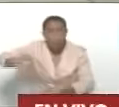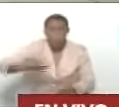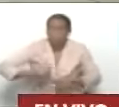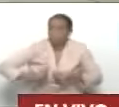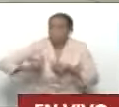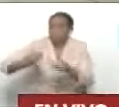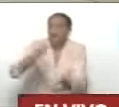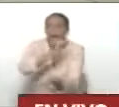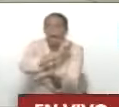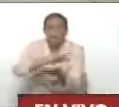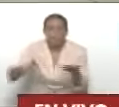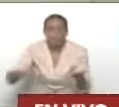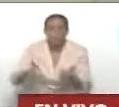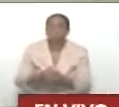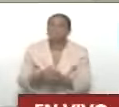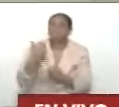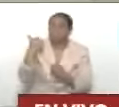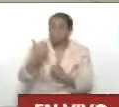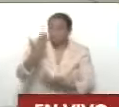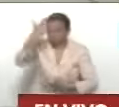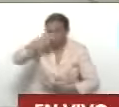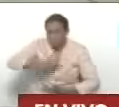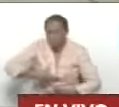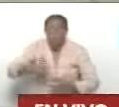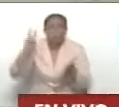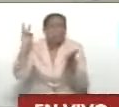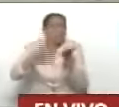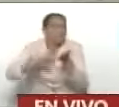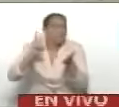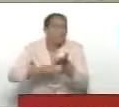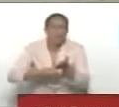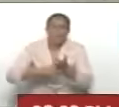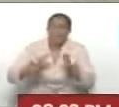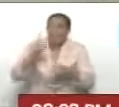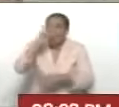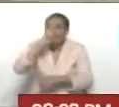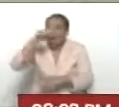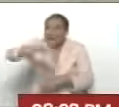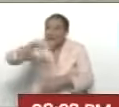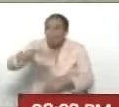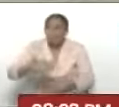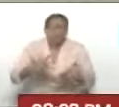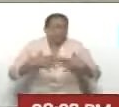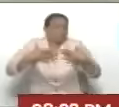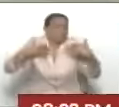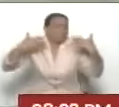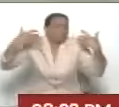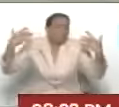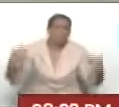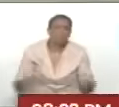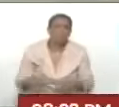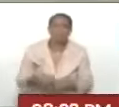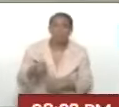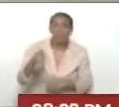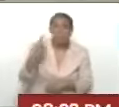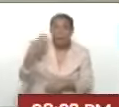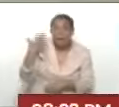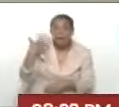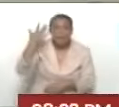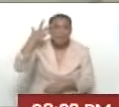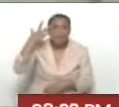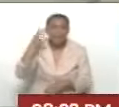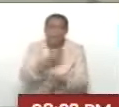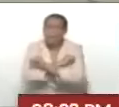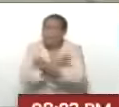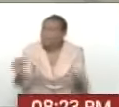dárselos gratuitamente. Así que yo, de verdad, en este año maravilloso, cuando parecía que